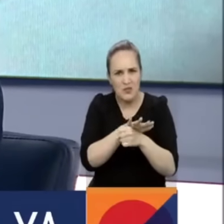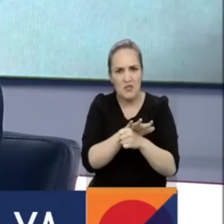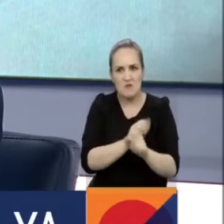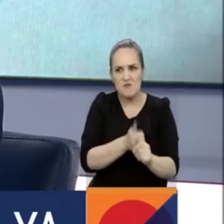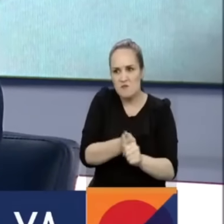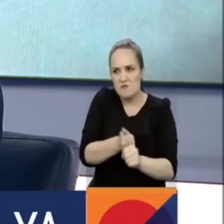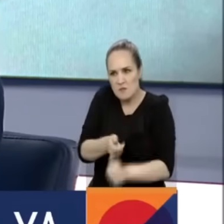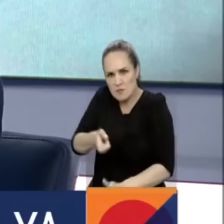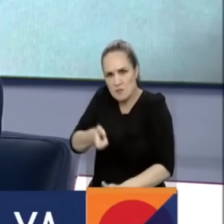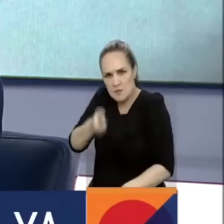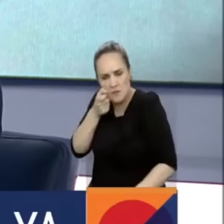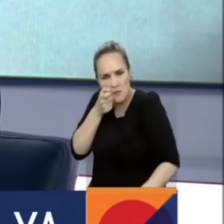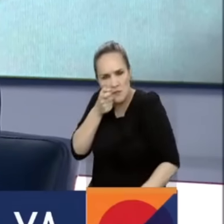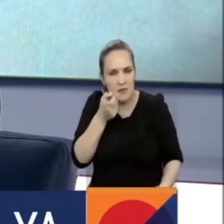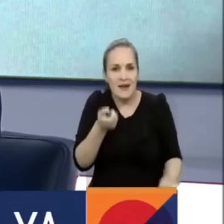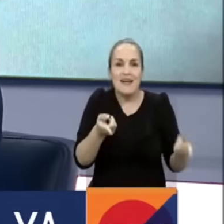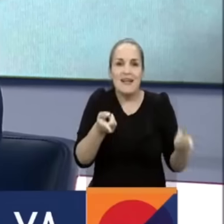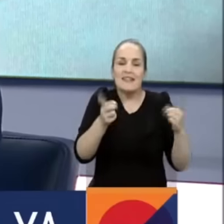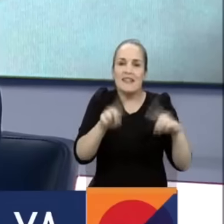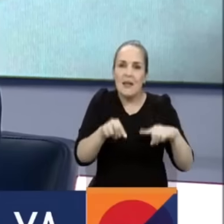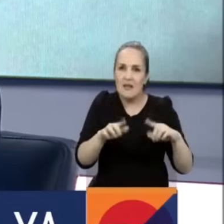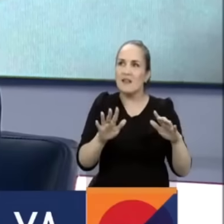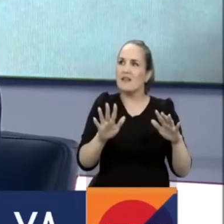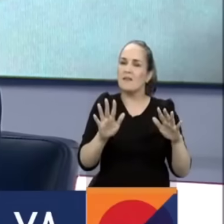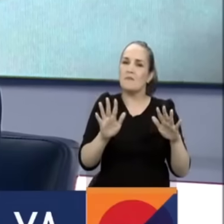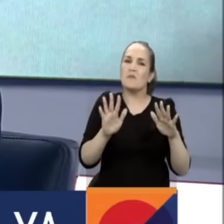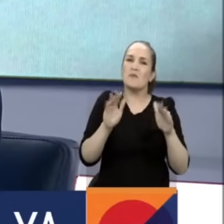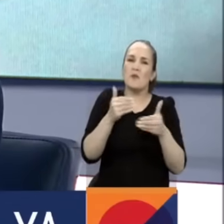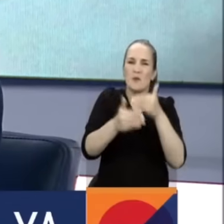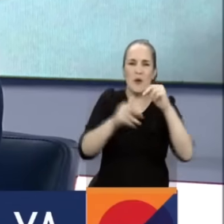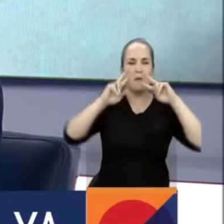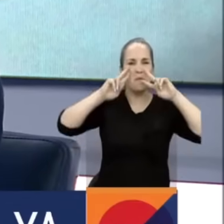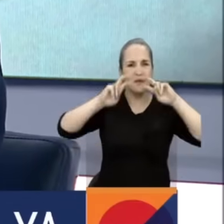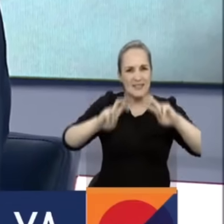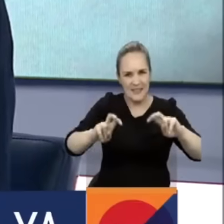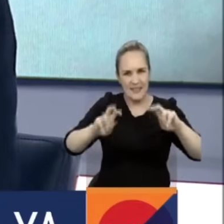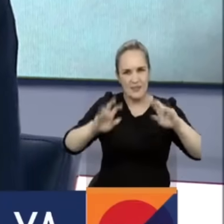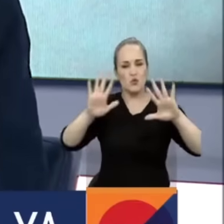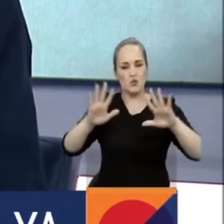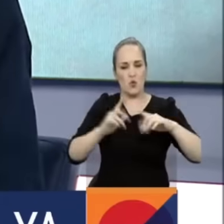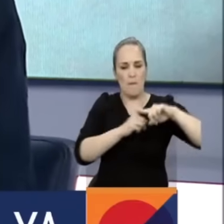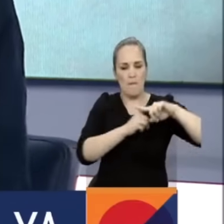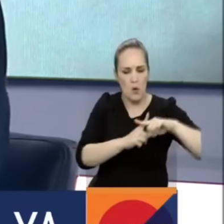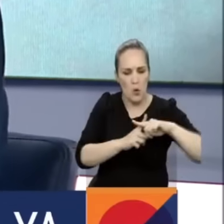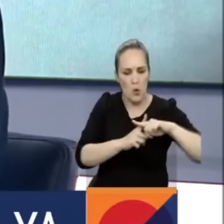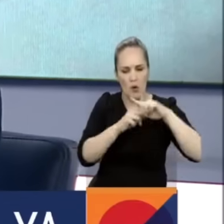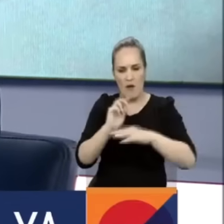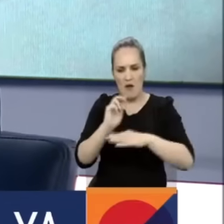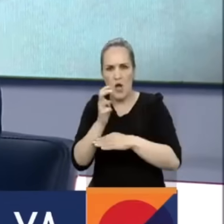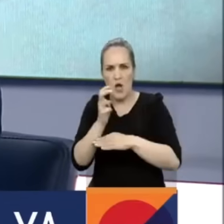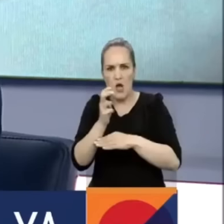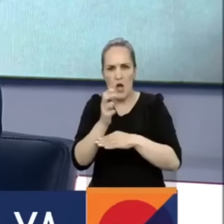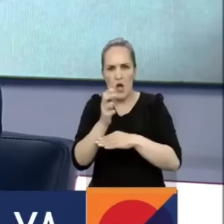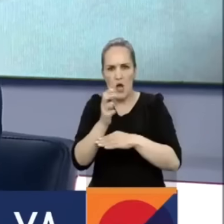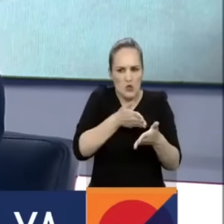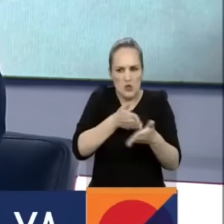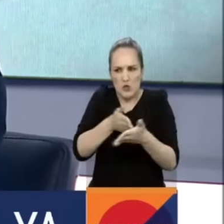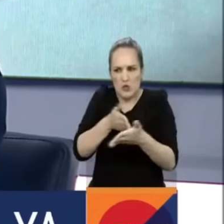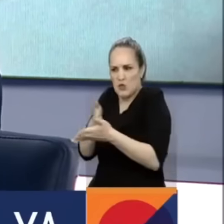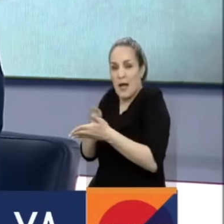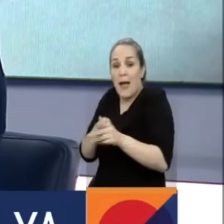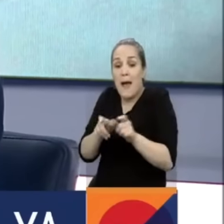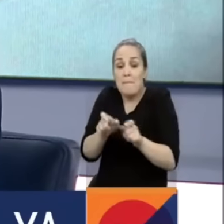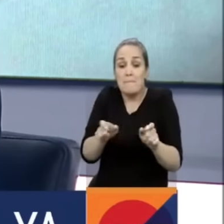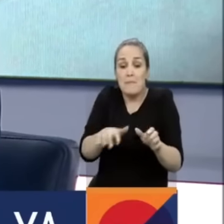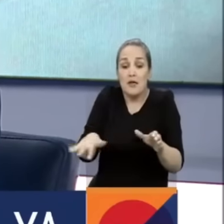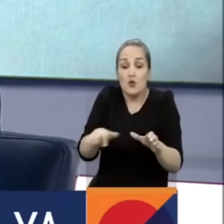ejemplo, a otra serie de investigaciones que vienen adelantando estos organismos de control contra las